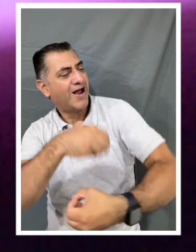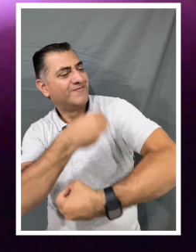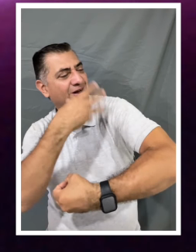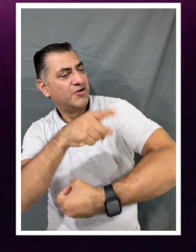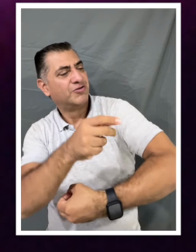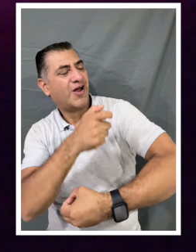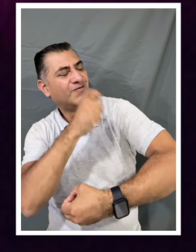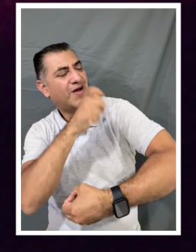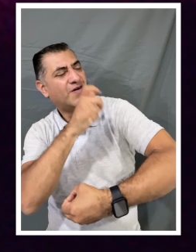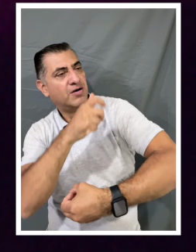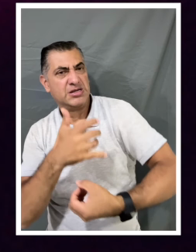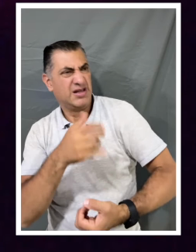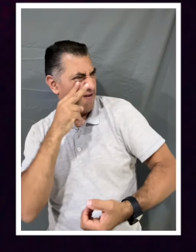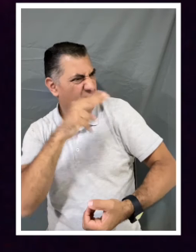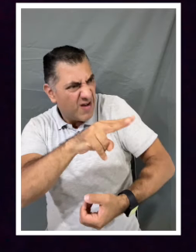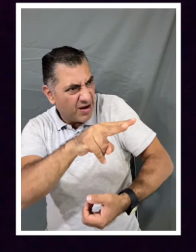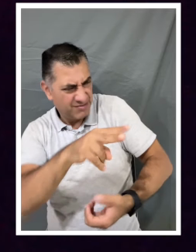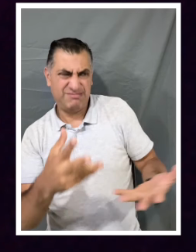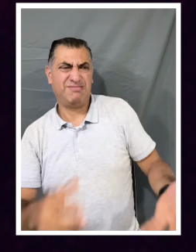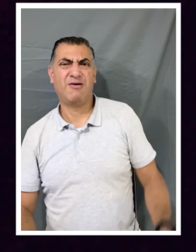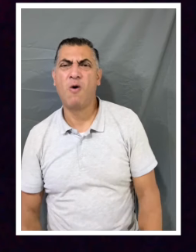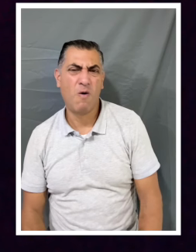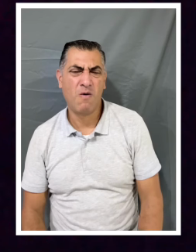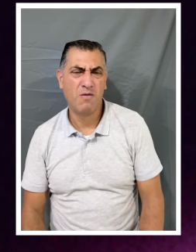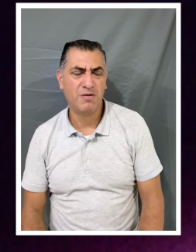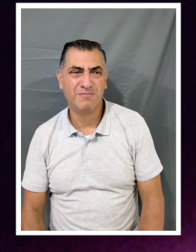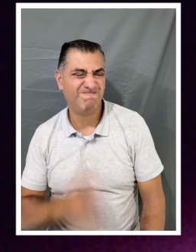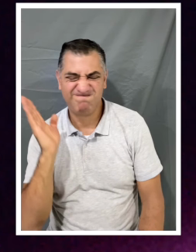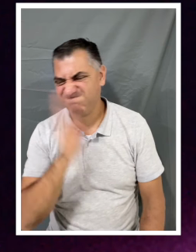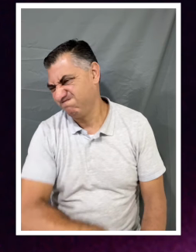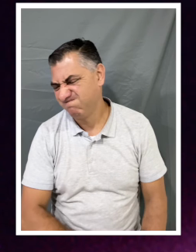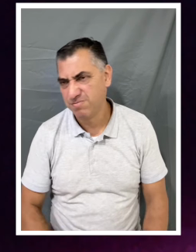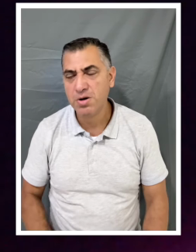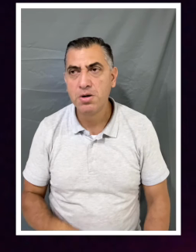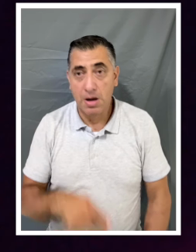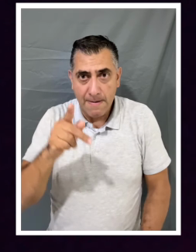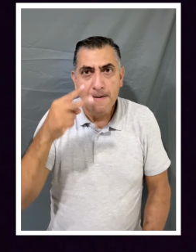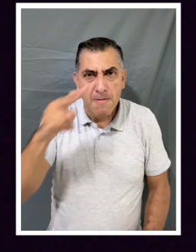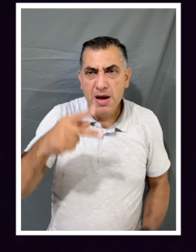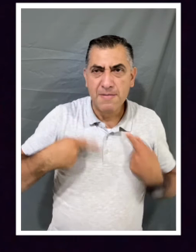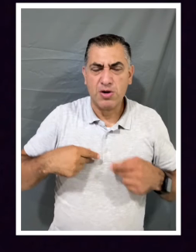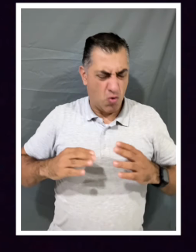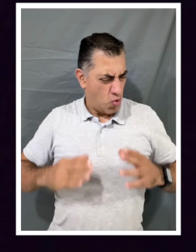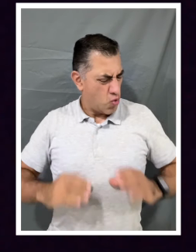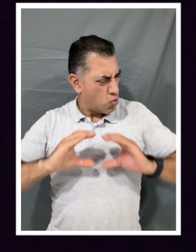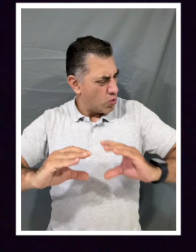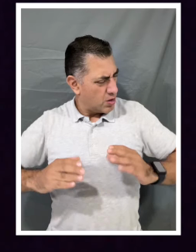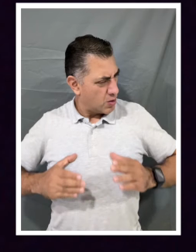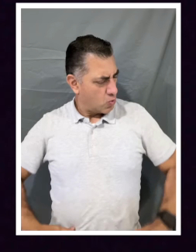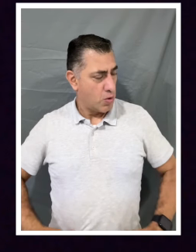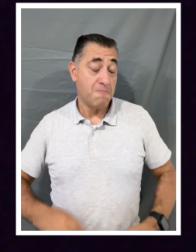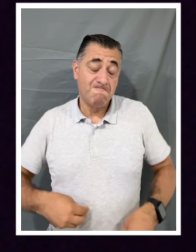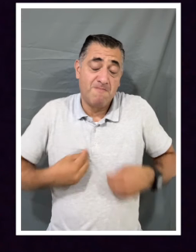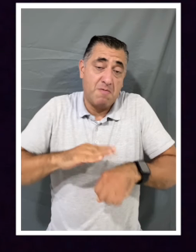tomando una cerveza Y todavía te atreves a criticarlos qué ridículo Pero puedes pensar en personas que han cuidado su cuerpo normalmente